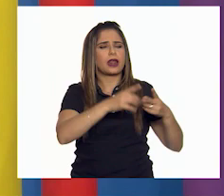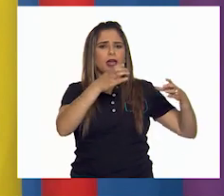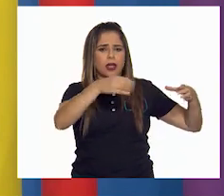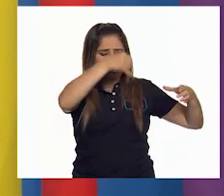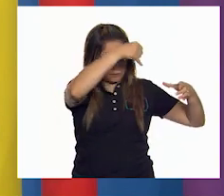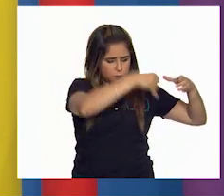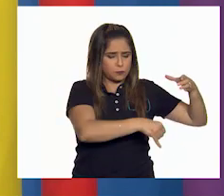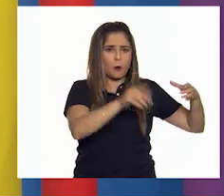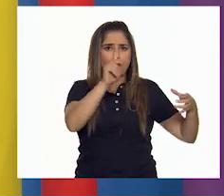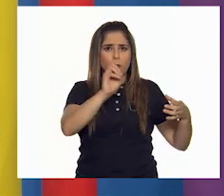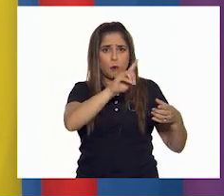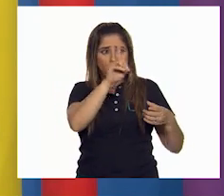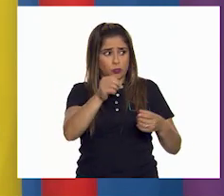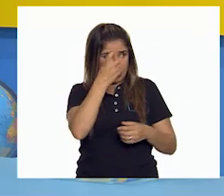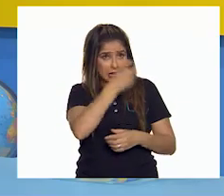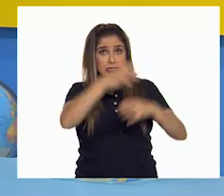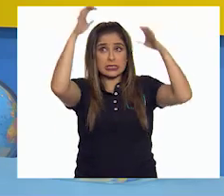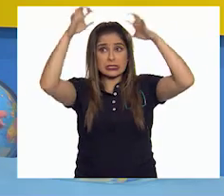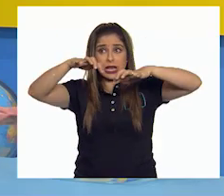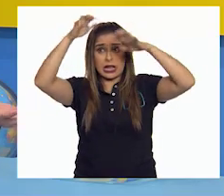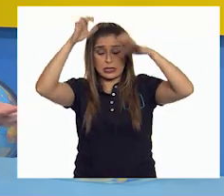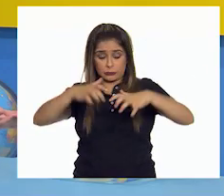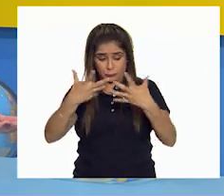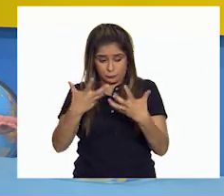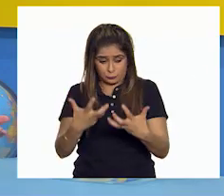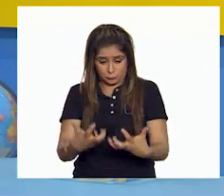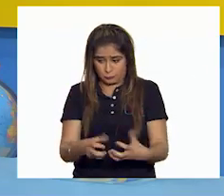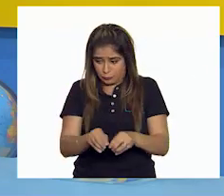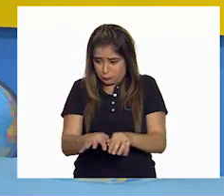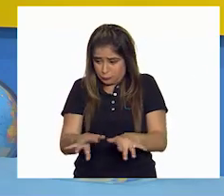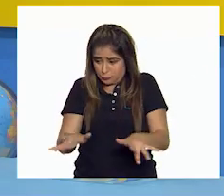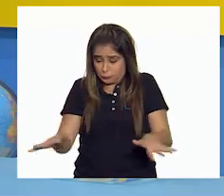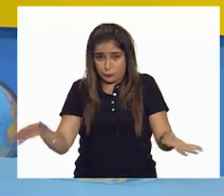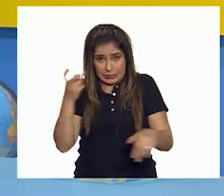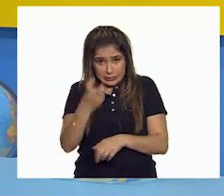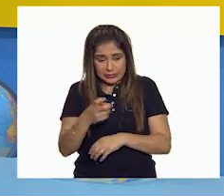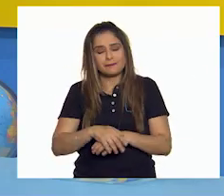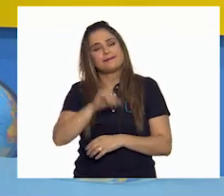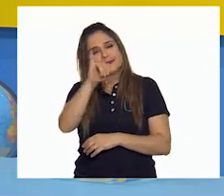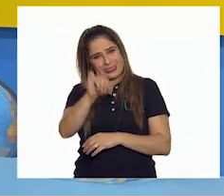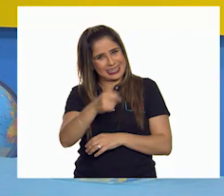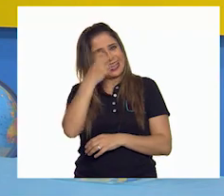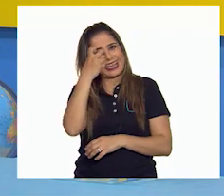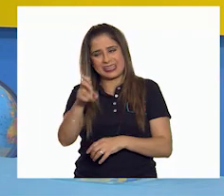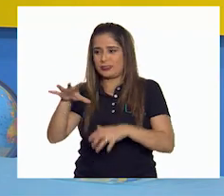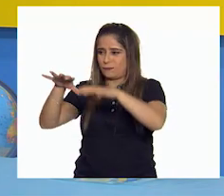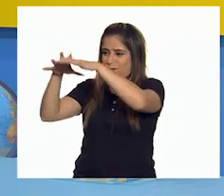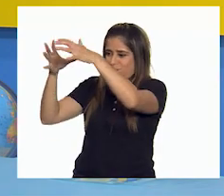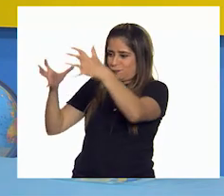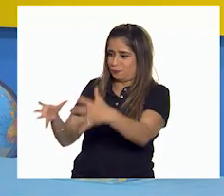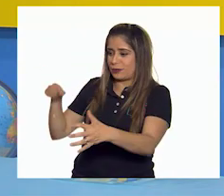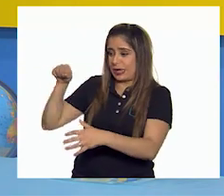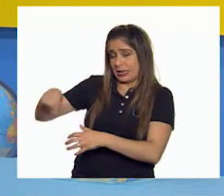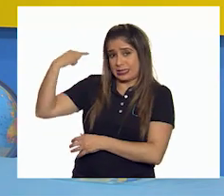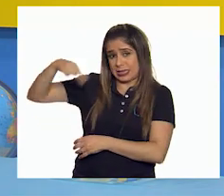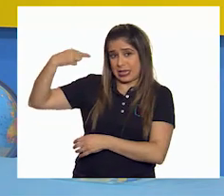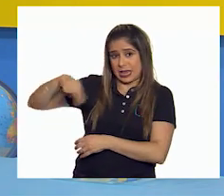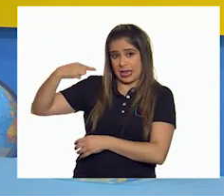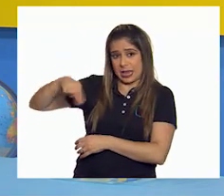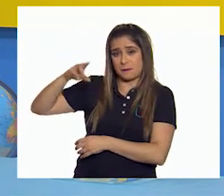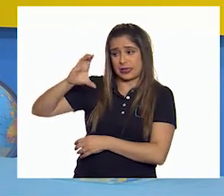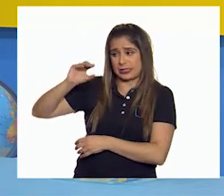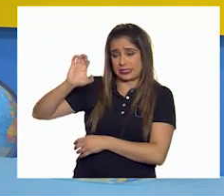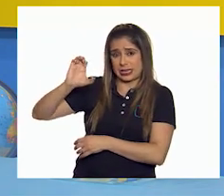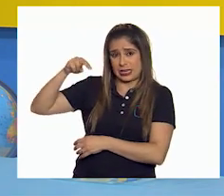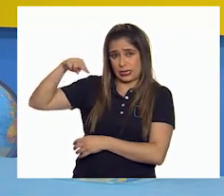agua infiltrada en los mantos acuíferos? Exactamente, Juan Carlos. Se calcula que un porcentaje muy importante del agua fresca que